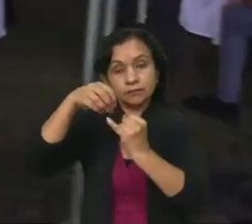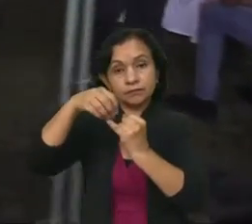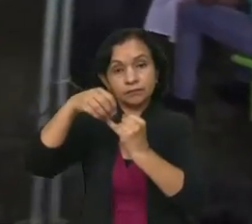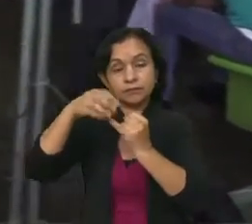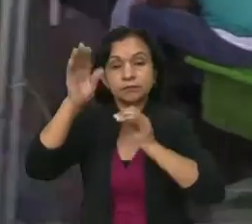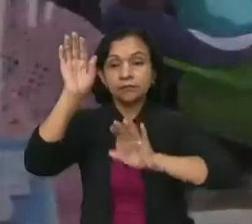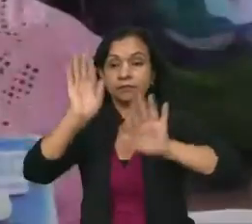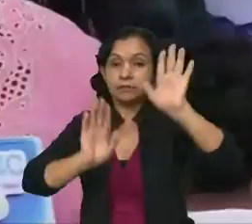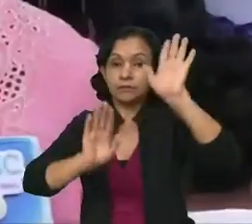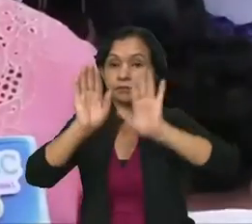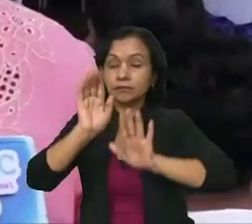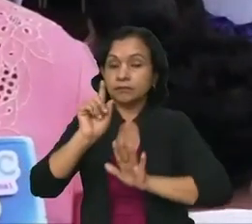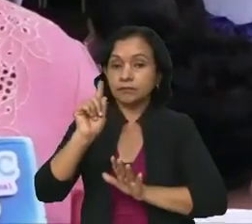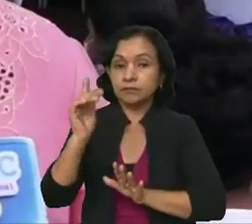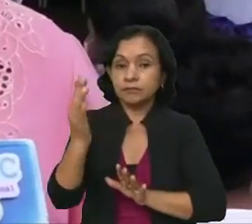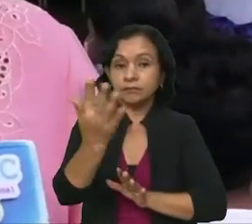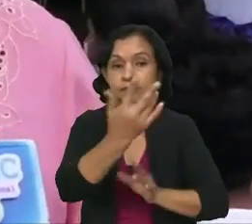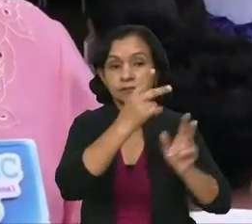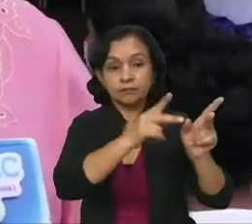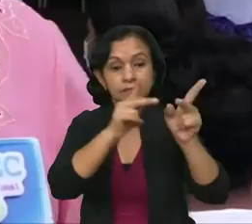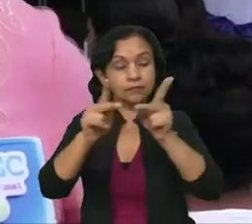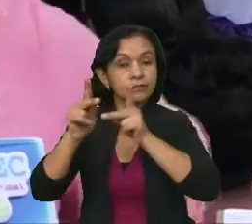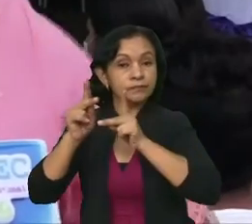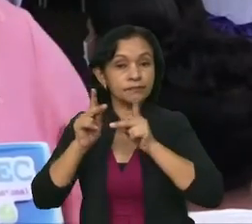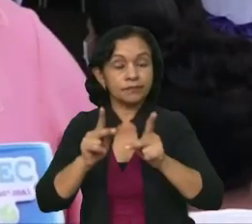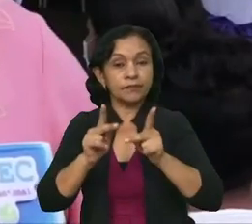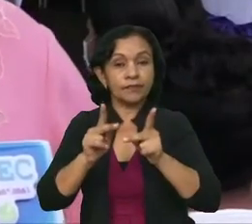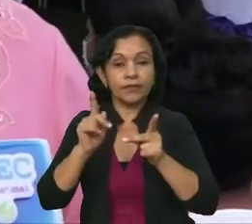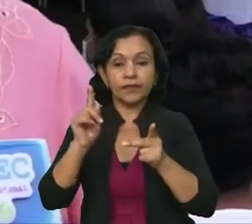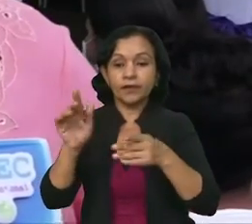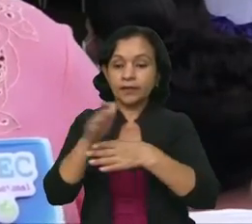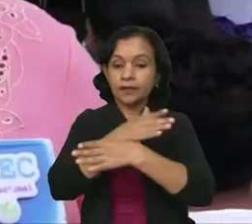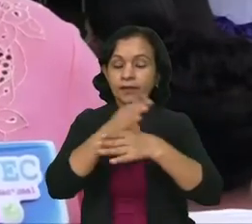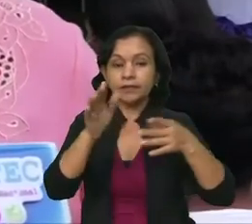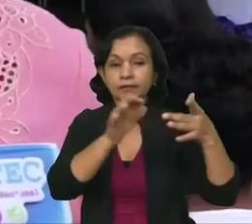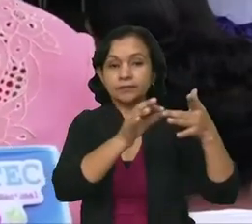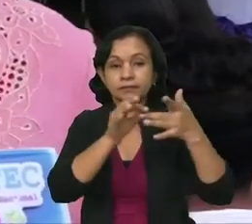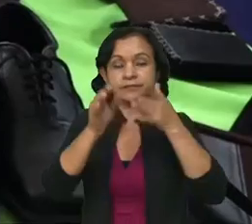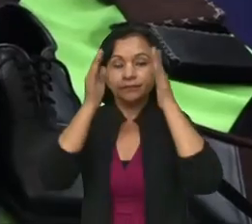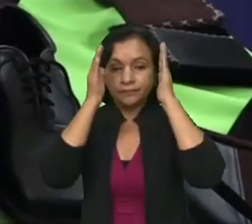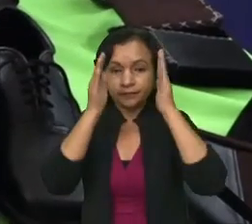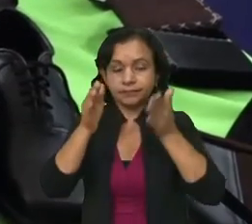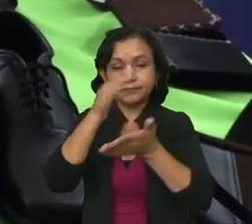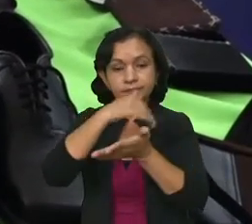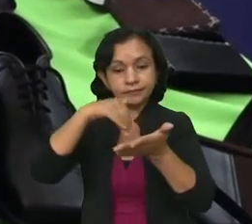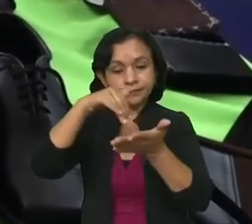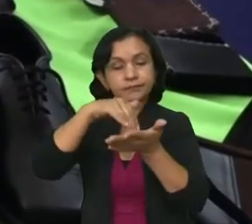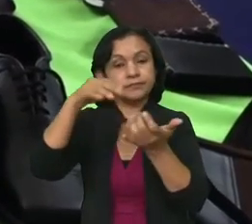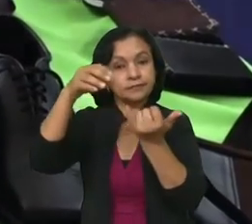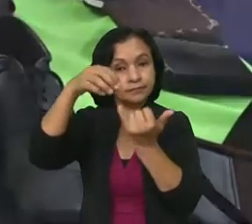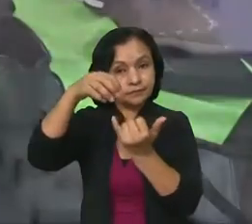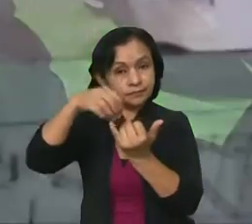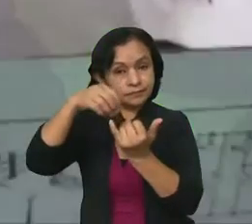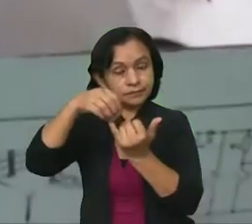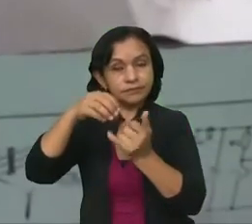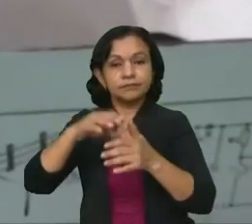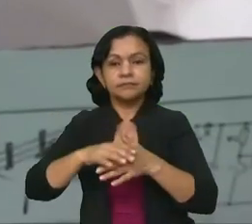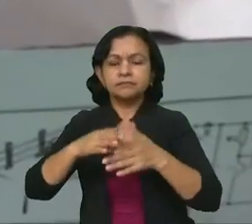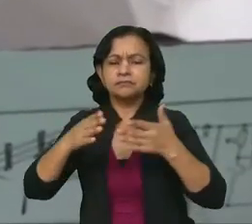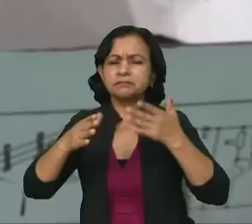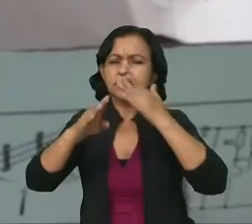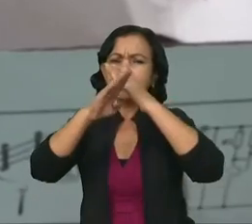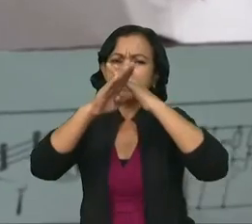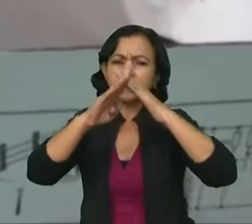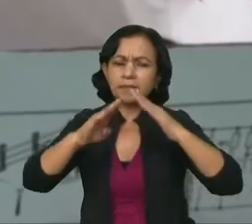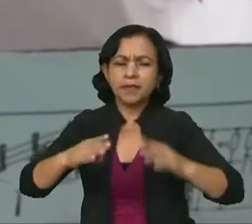la participación de todos nuestros protagonistas de todas las especialidades que atiende este centro tecnológico. La paz que se vive, la